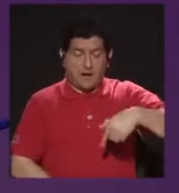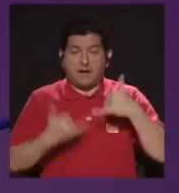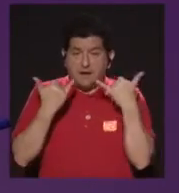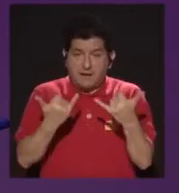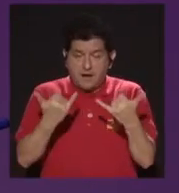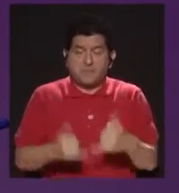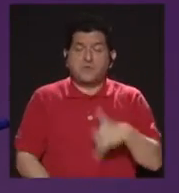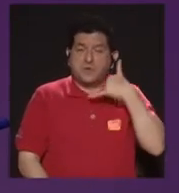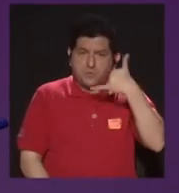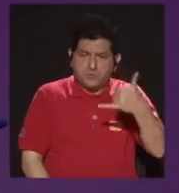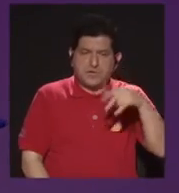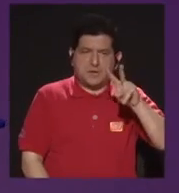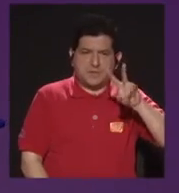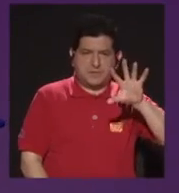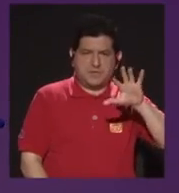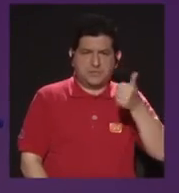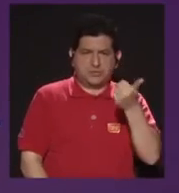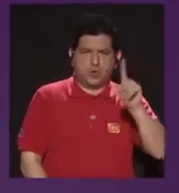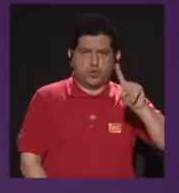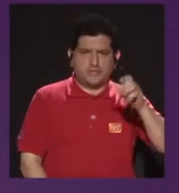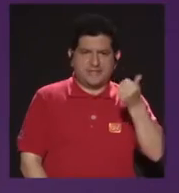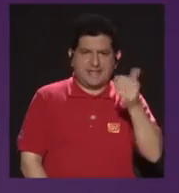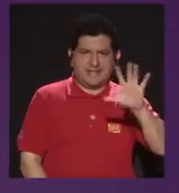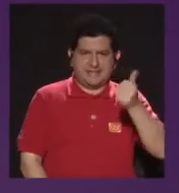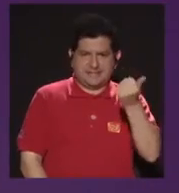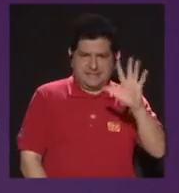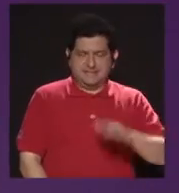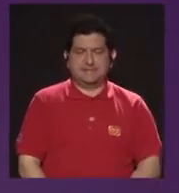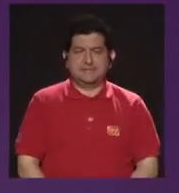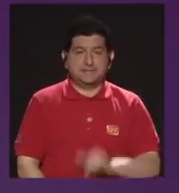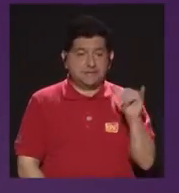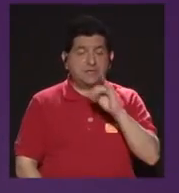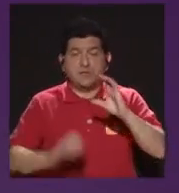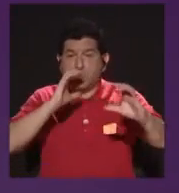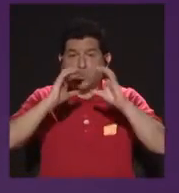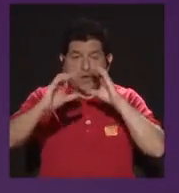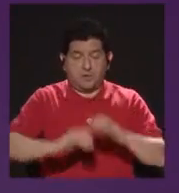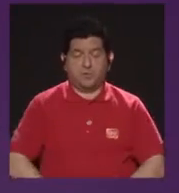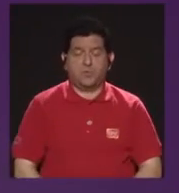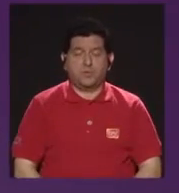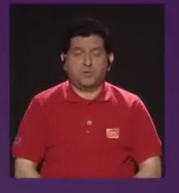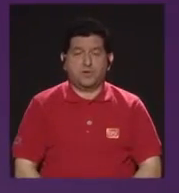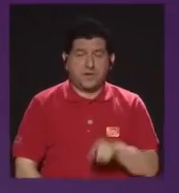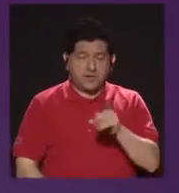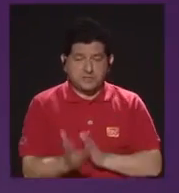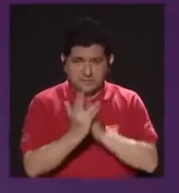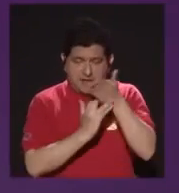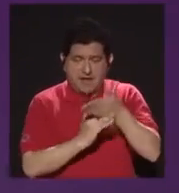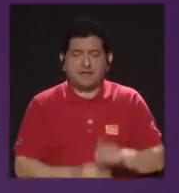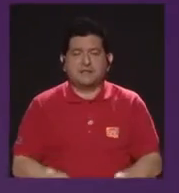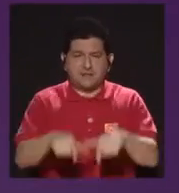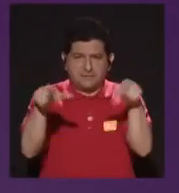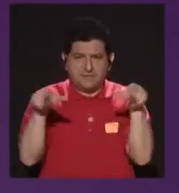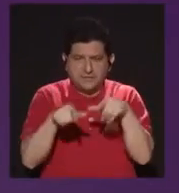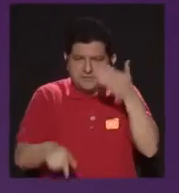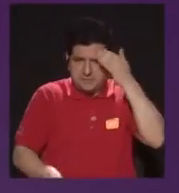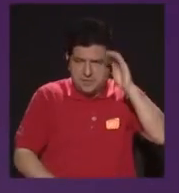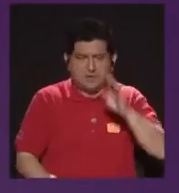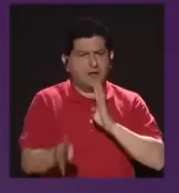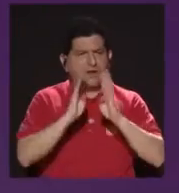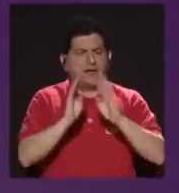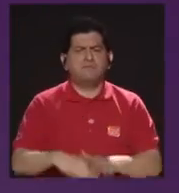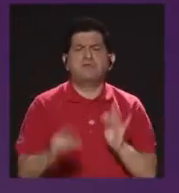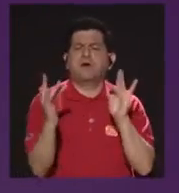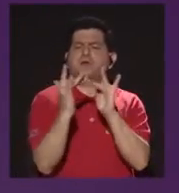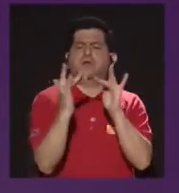vivo y usted puede llamarnos al 25 11 15 15 puede también comunicarse mediante nuestra página de facebook estamos hablando sobre los